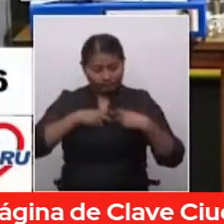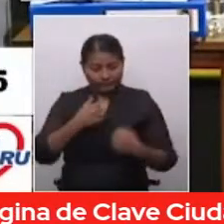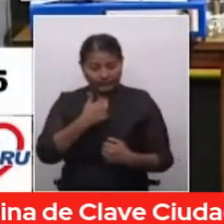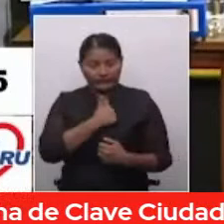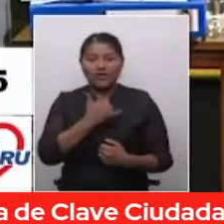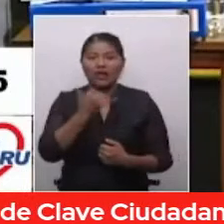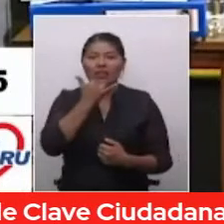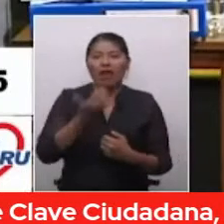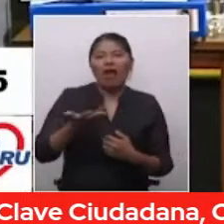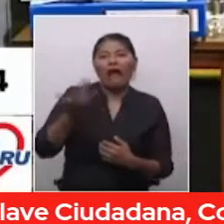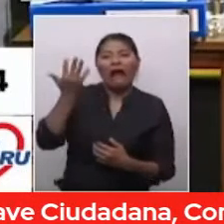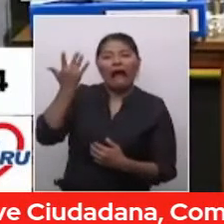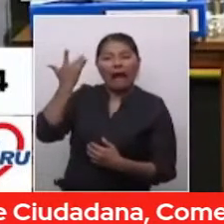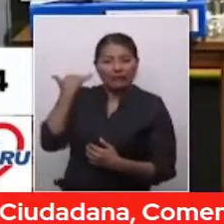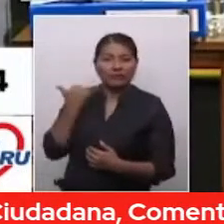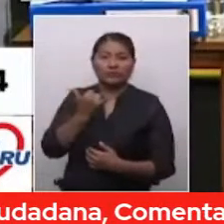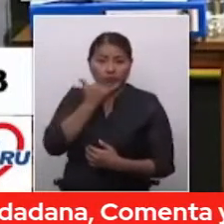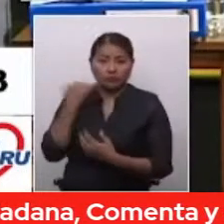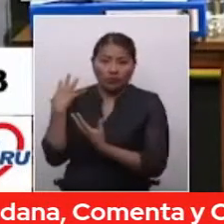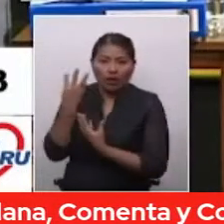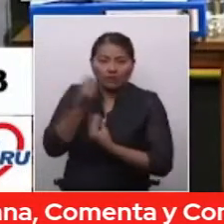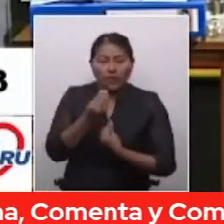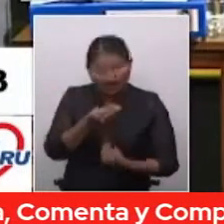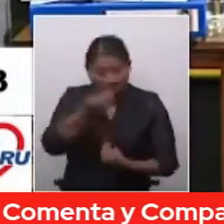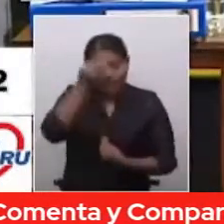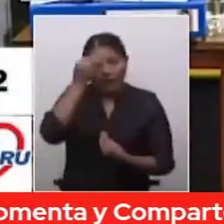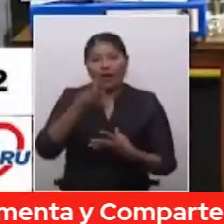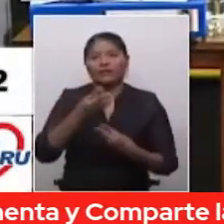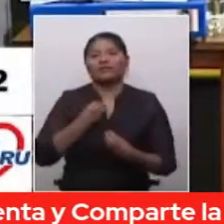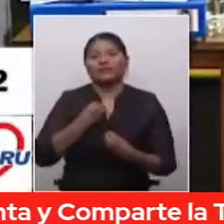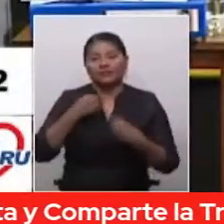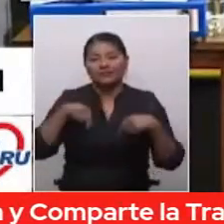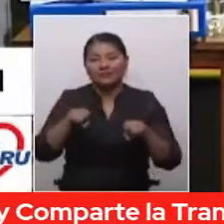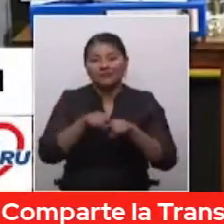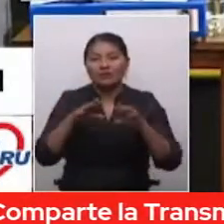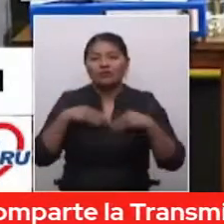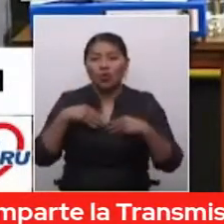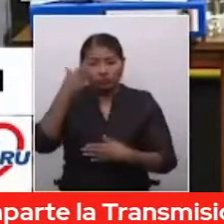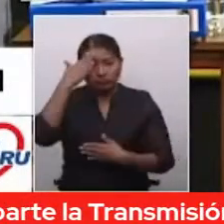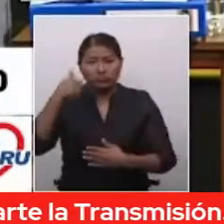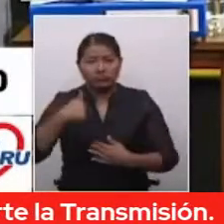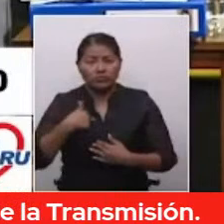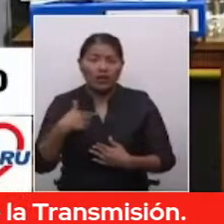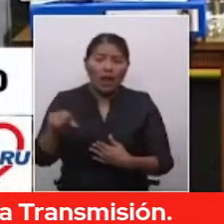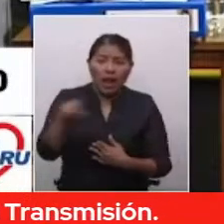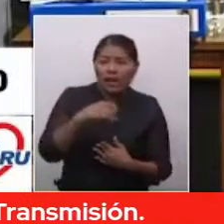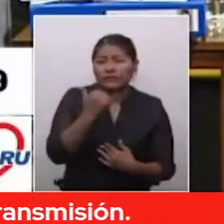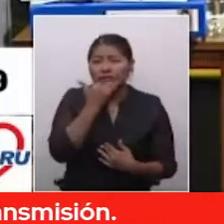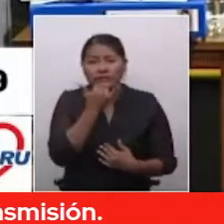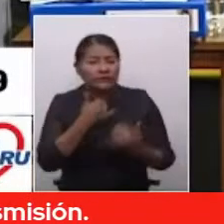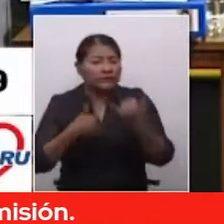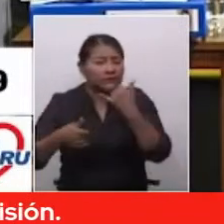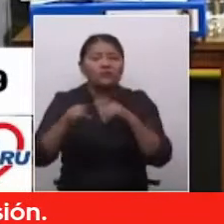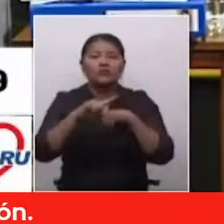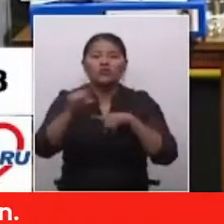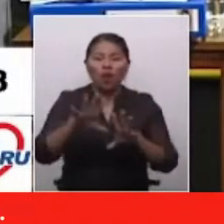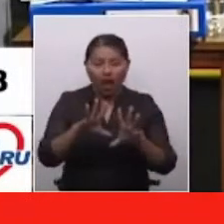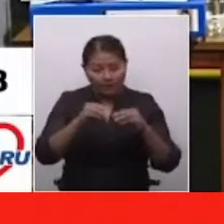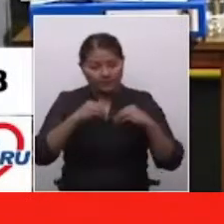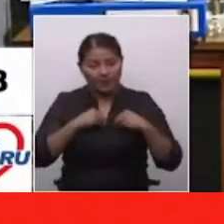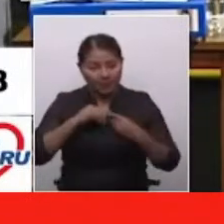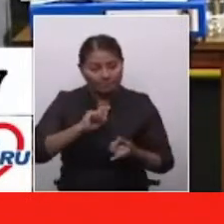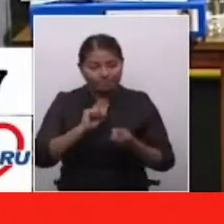pasado, porque de ellos se aprenden. Pero también sé que solo se equivocan los que se atreven a cambiar el